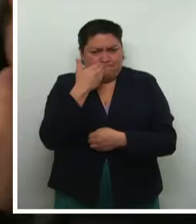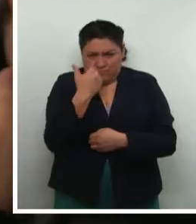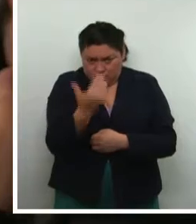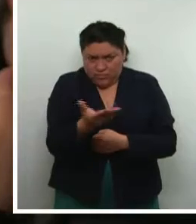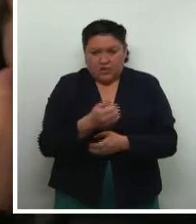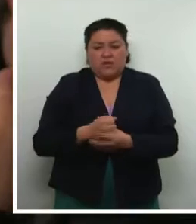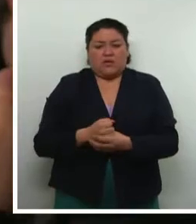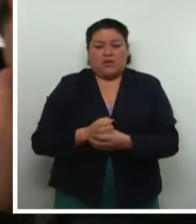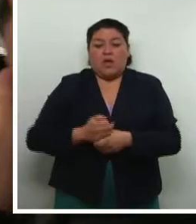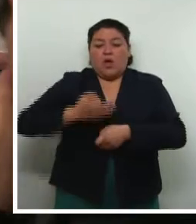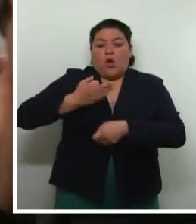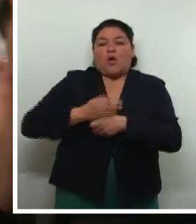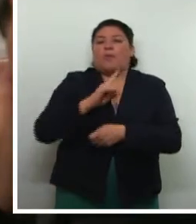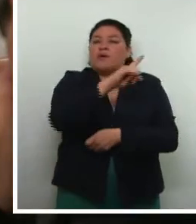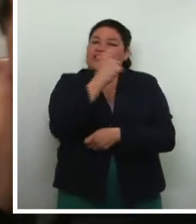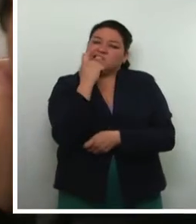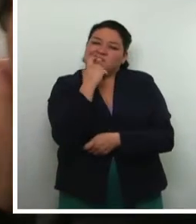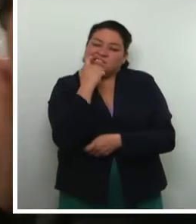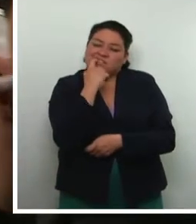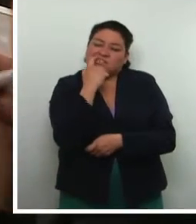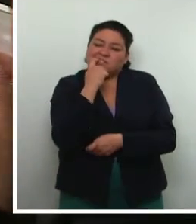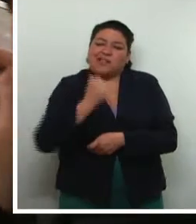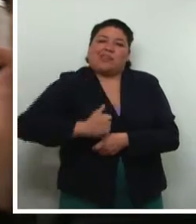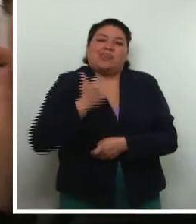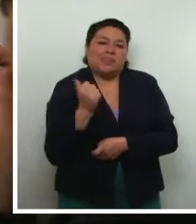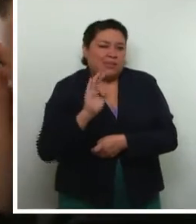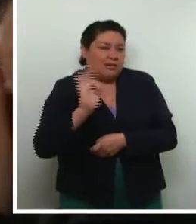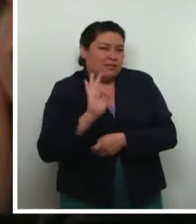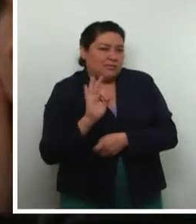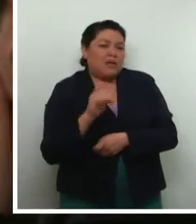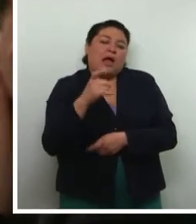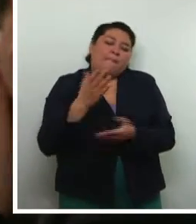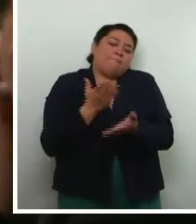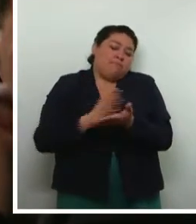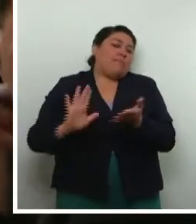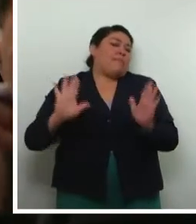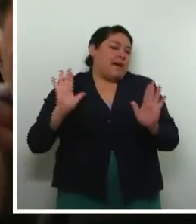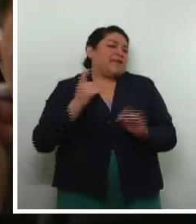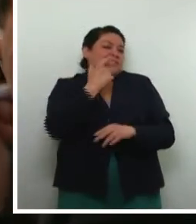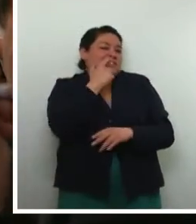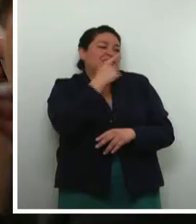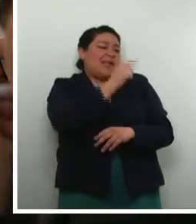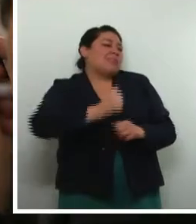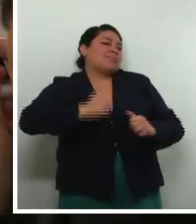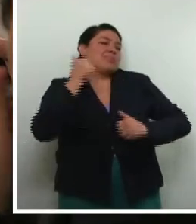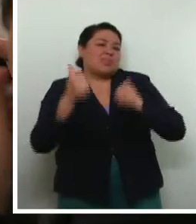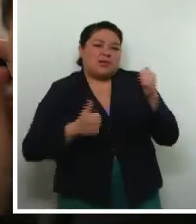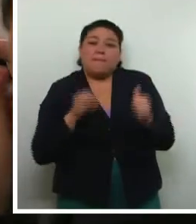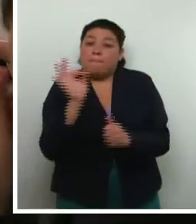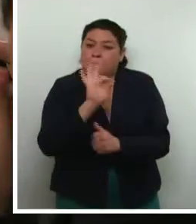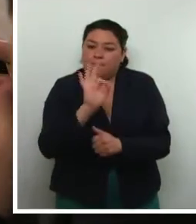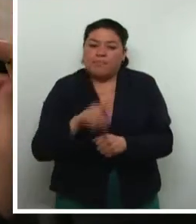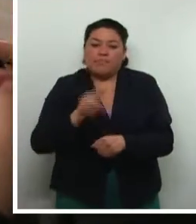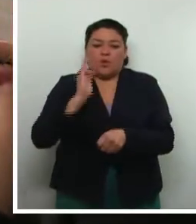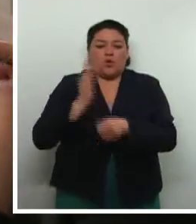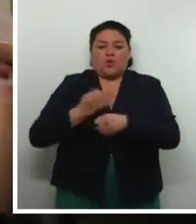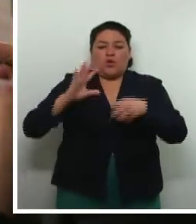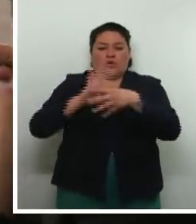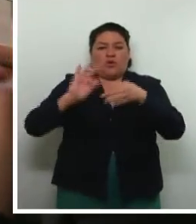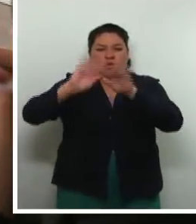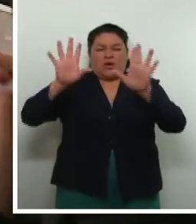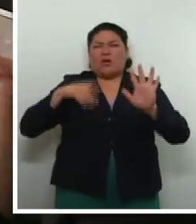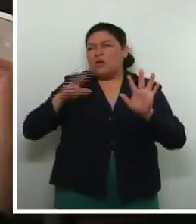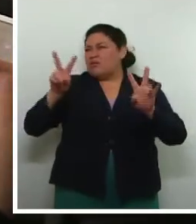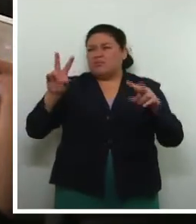trata de una maniobra, bueno, eso es otra cosa. Pero para mí está clarísimo, ya me costó